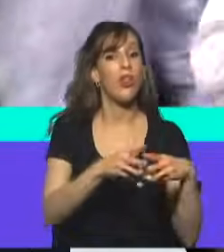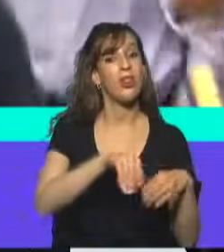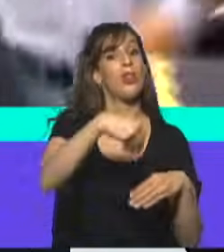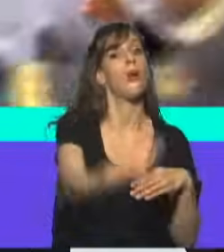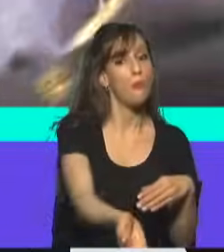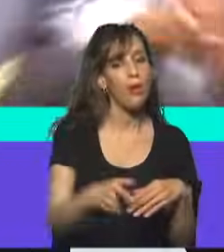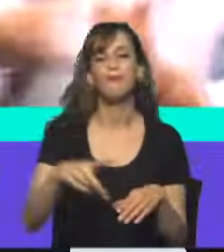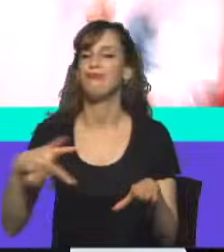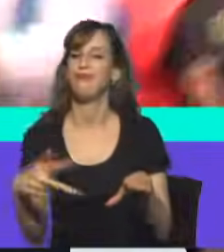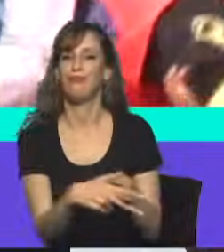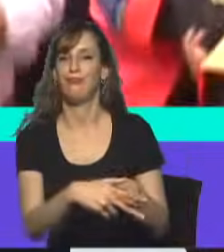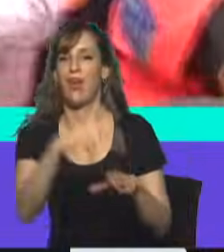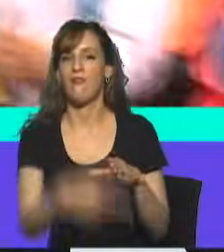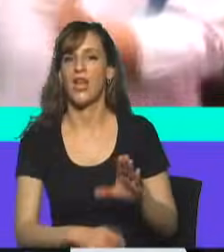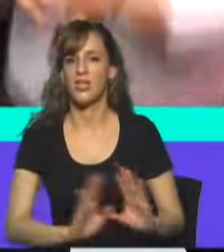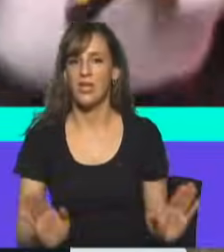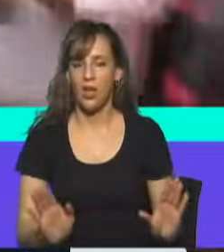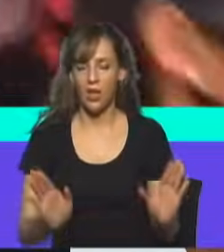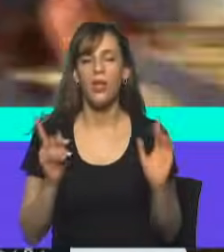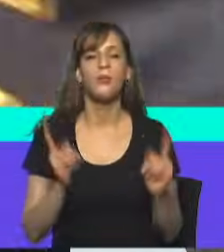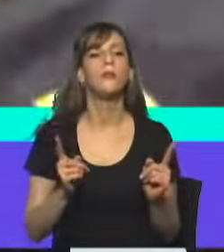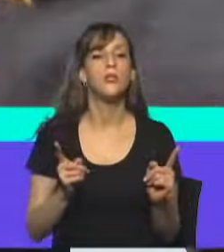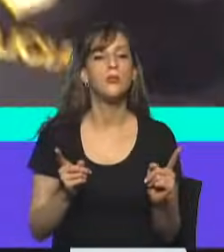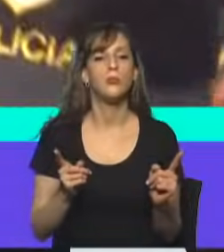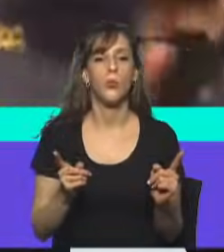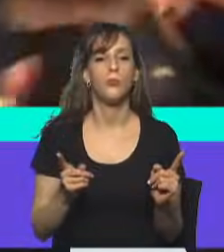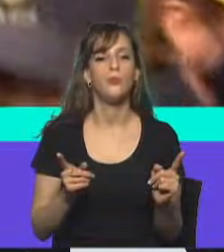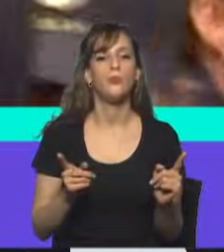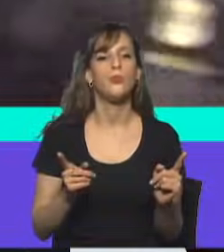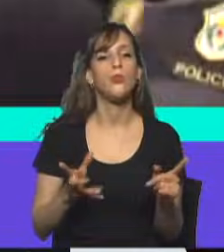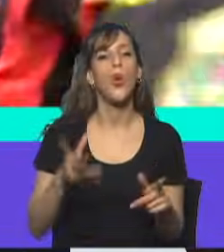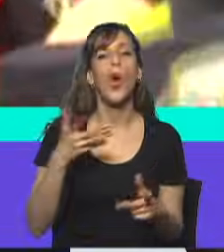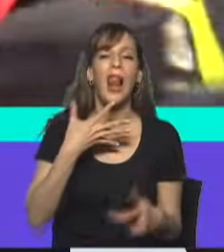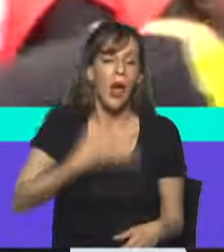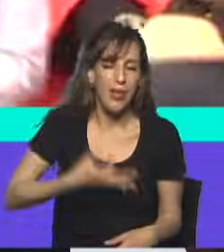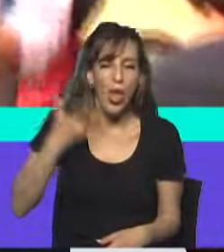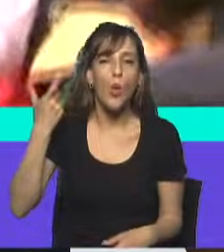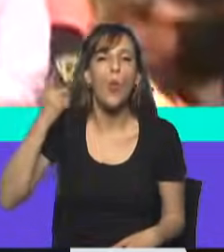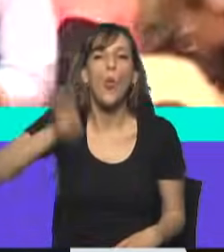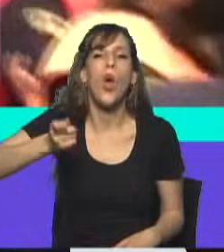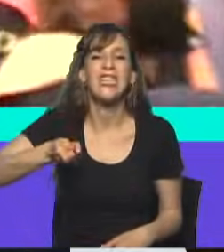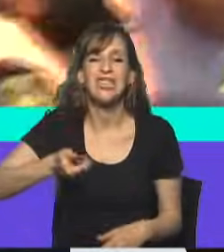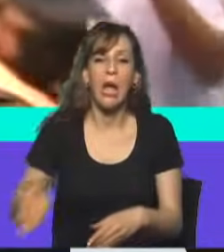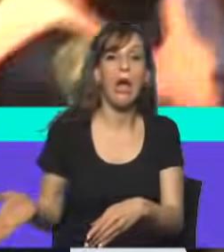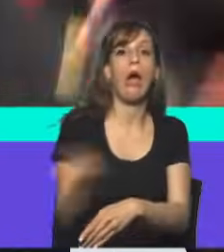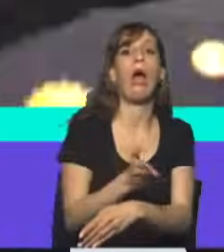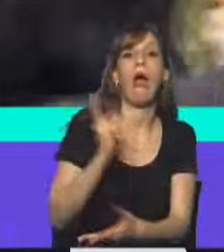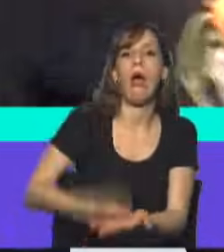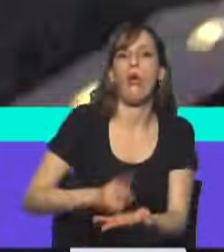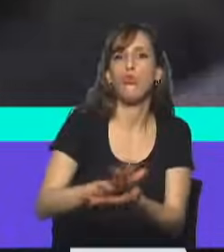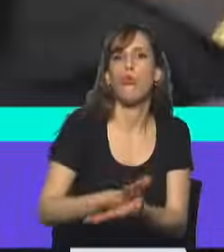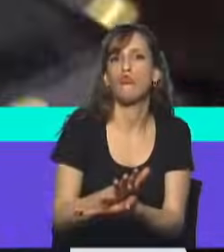resolución antes de eso, a los jueces muy rara vez resuelven antes del plazo procesal, mostraría un fanatismo y